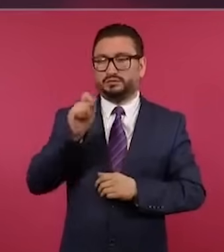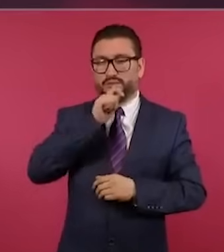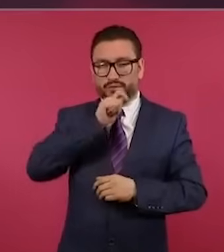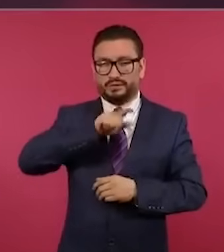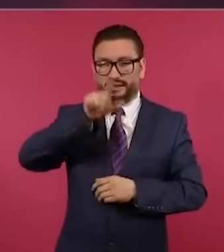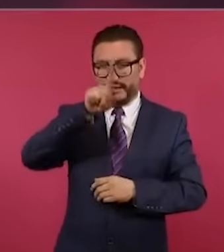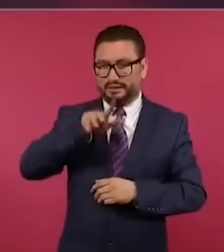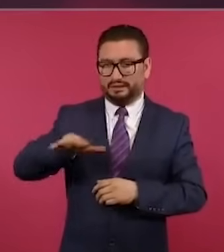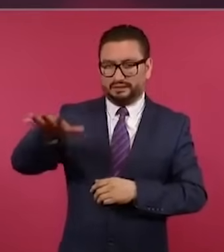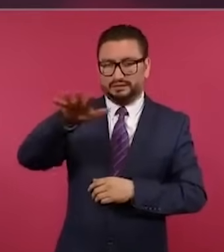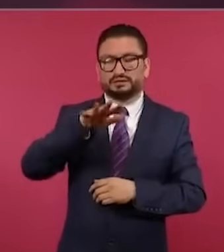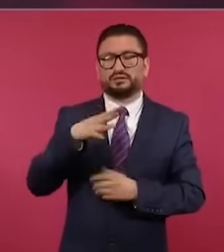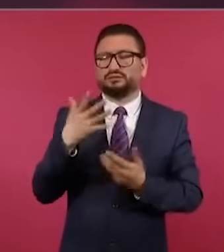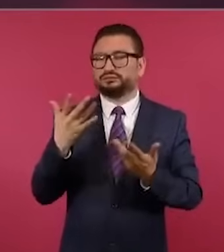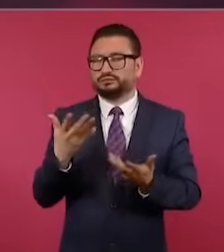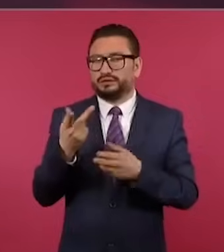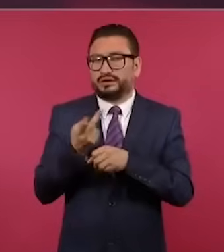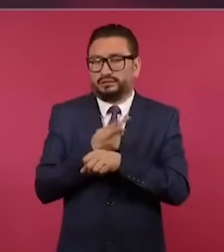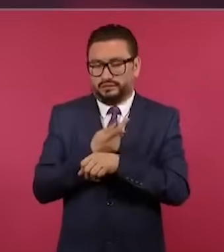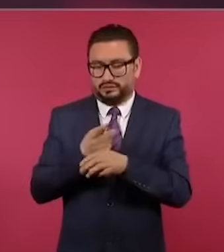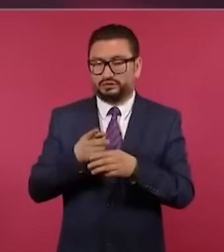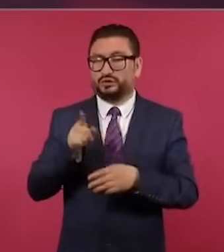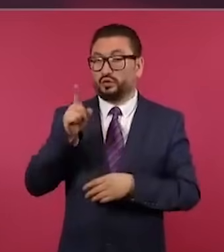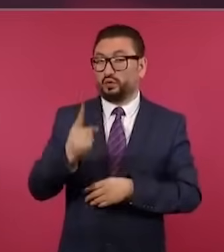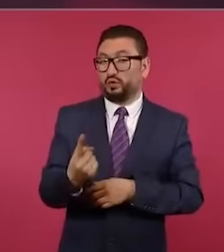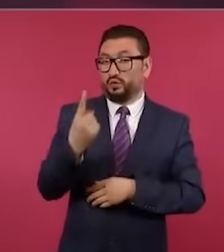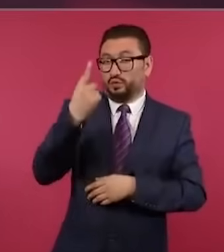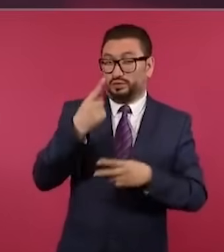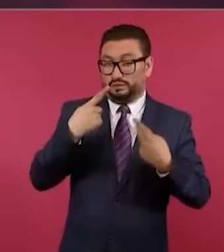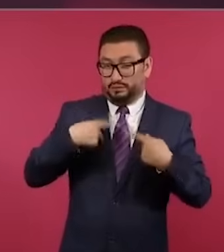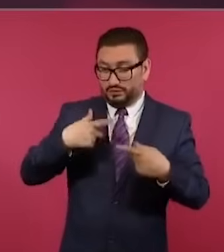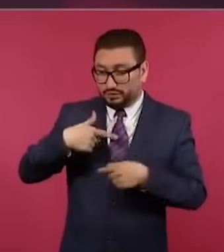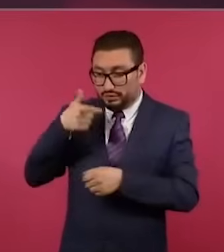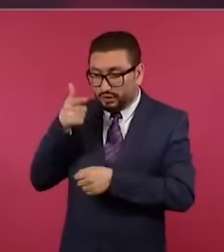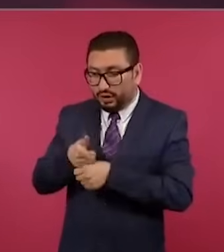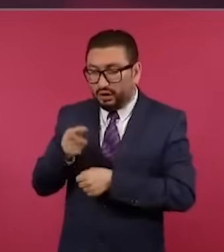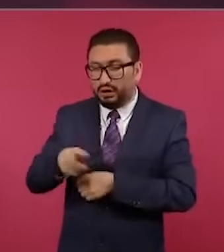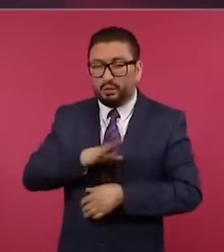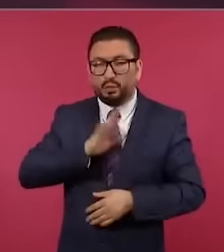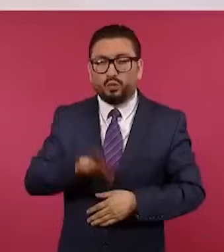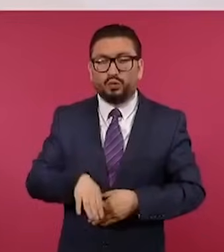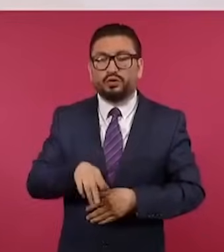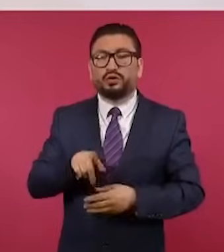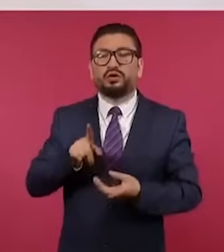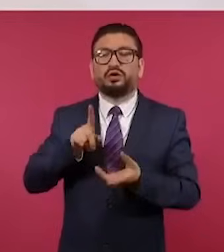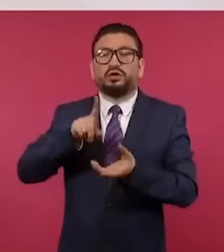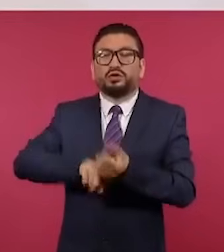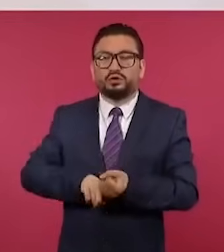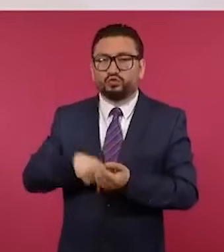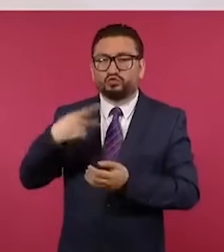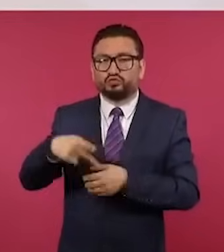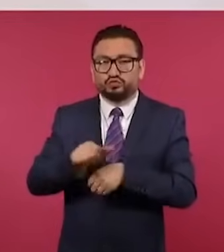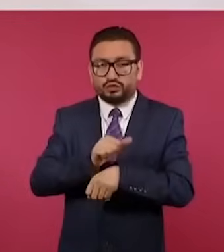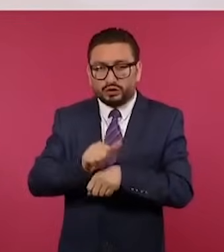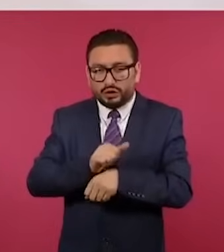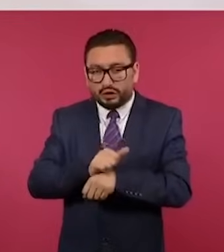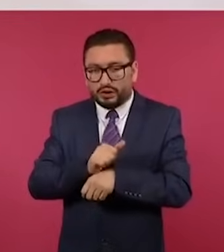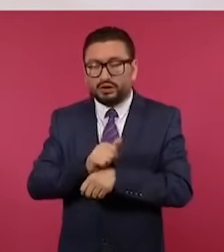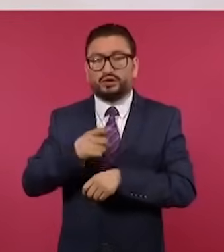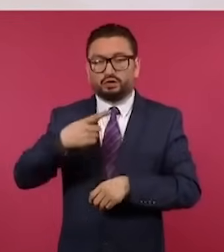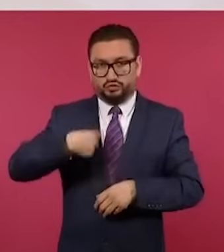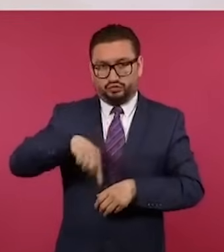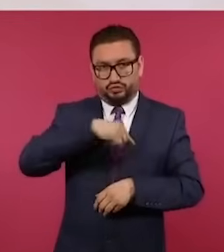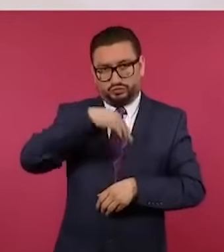Jalisco, donde una persona fue encontrada sin vida en un vehículo. Nosotros lo teníamos como